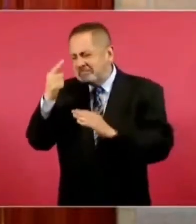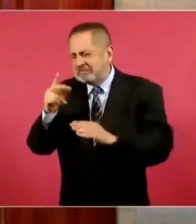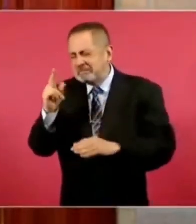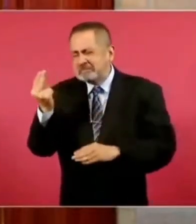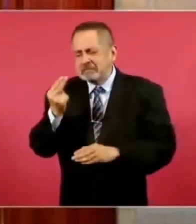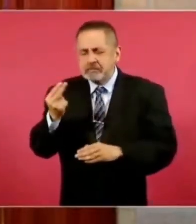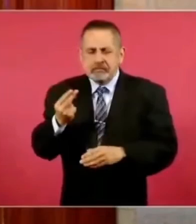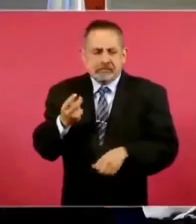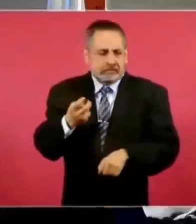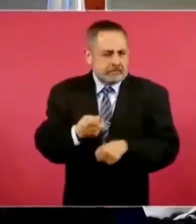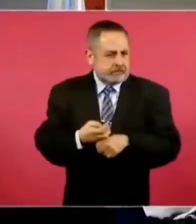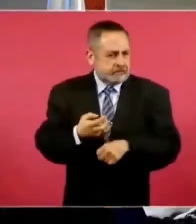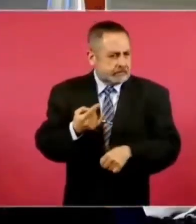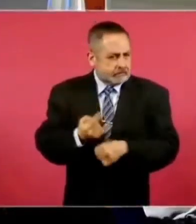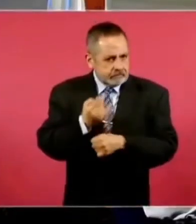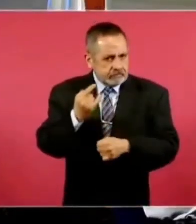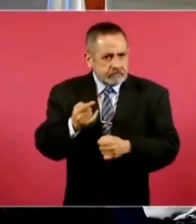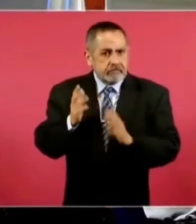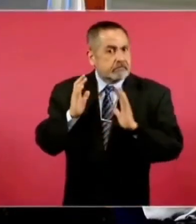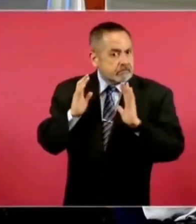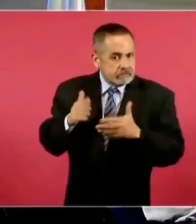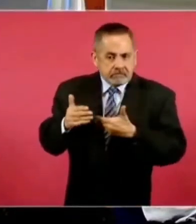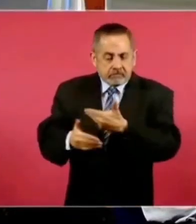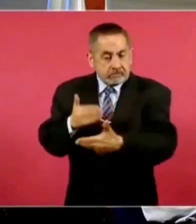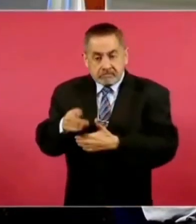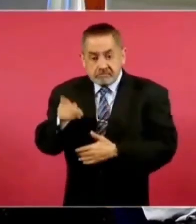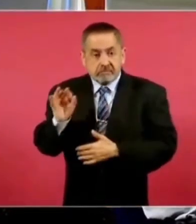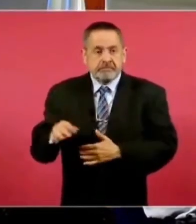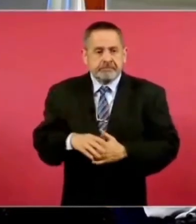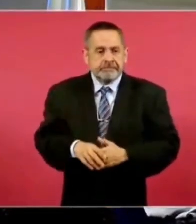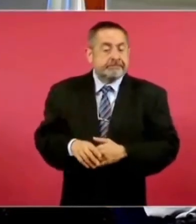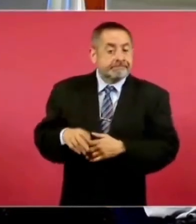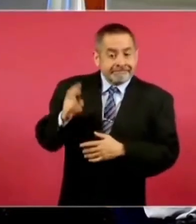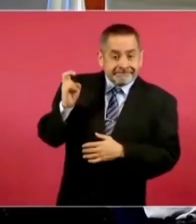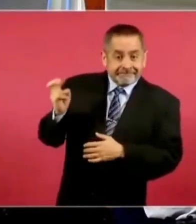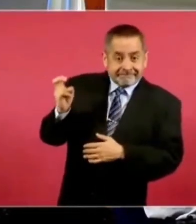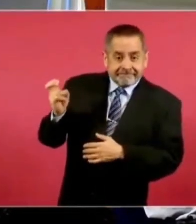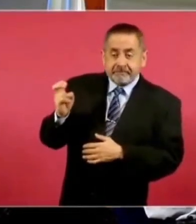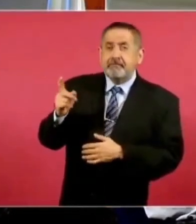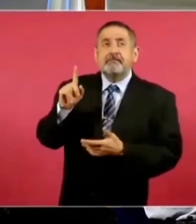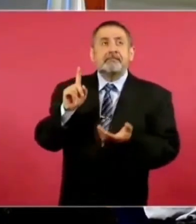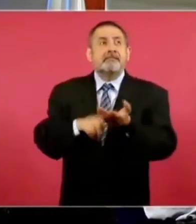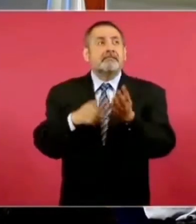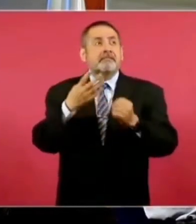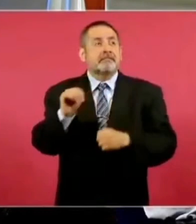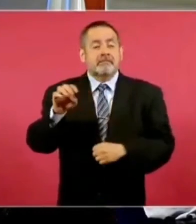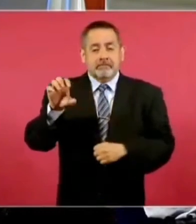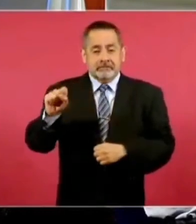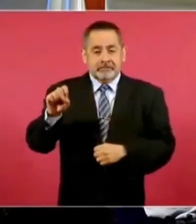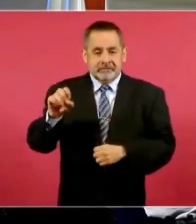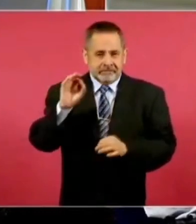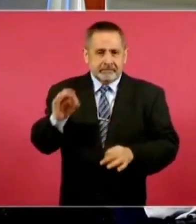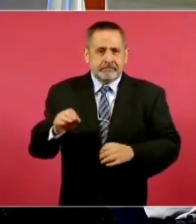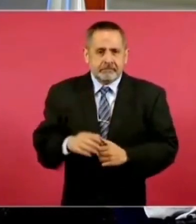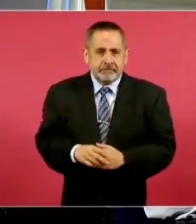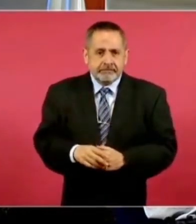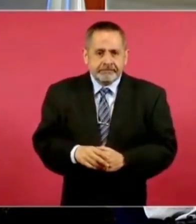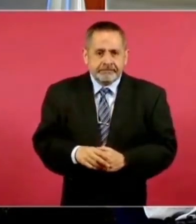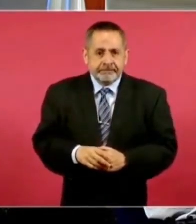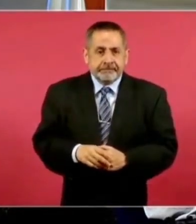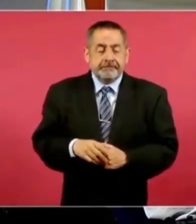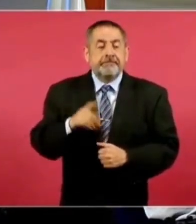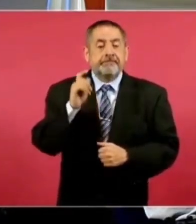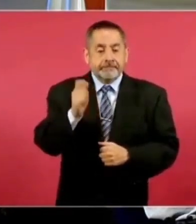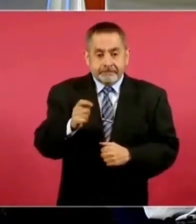petrolera, que ya se desarrolló, porque esto es en el 60. Pero para ello